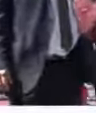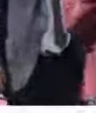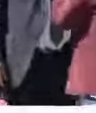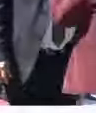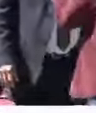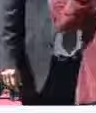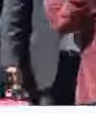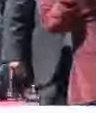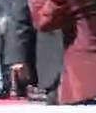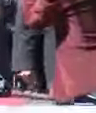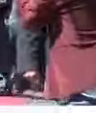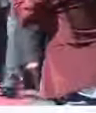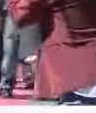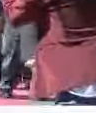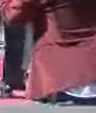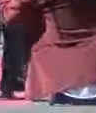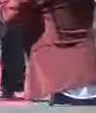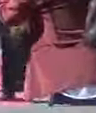bien